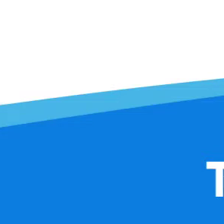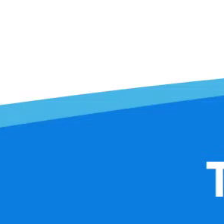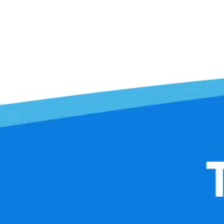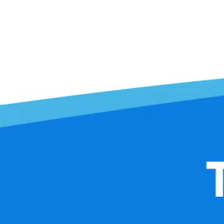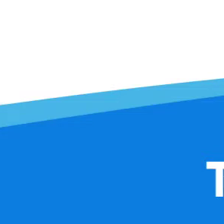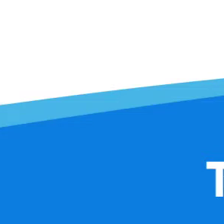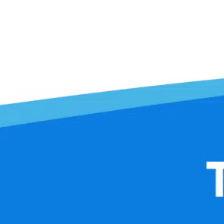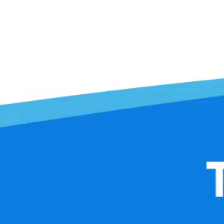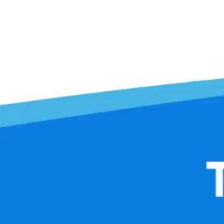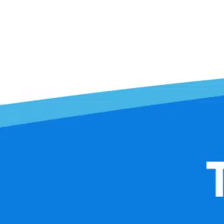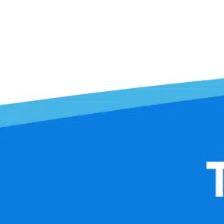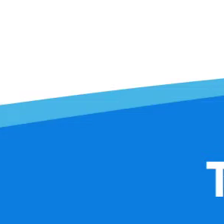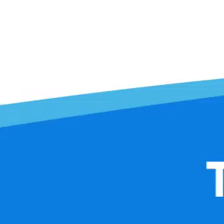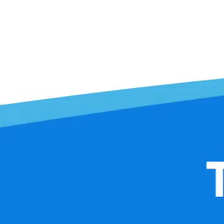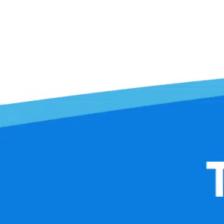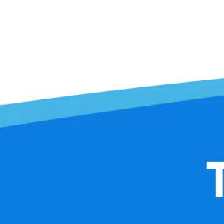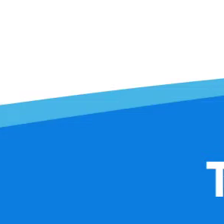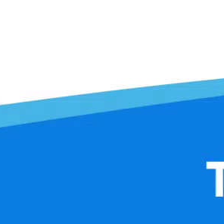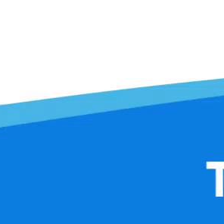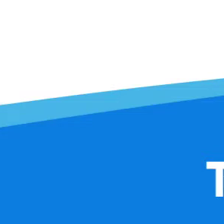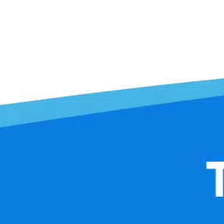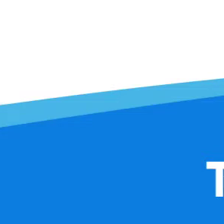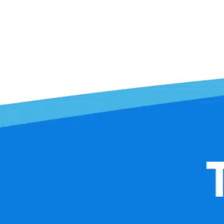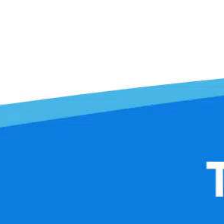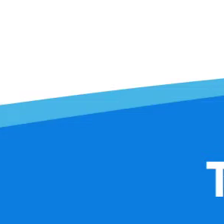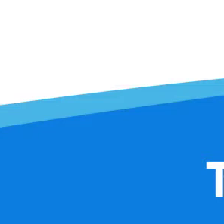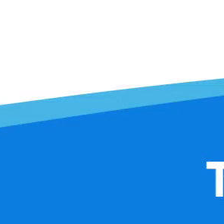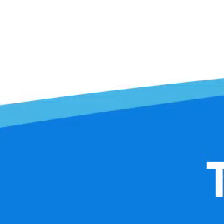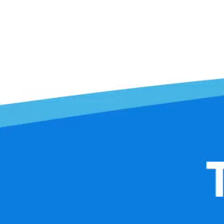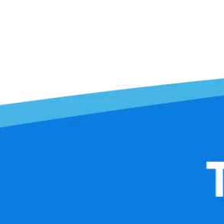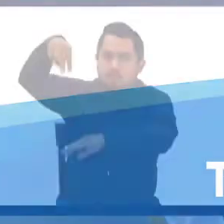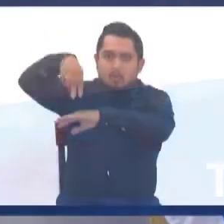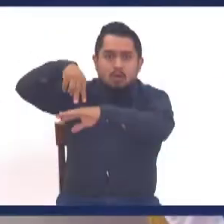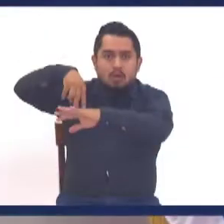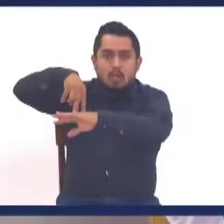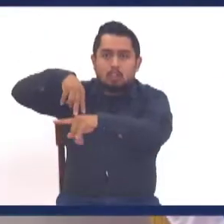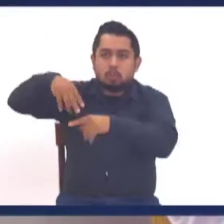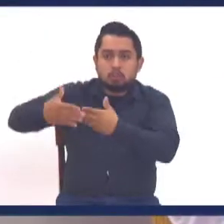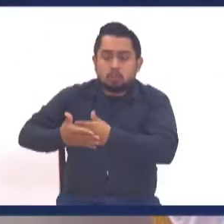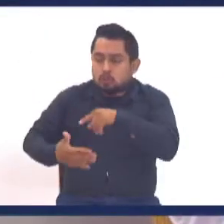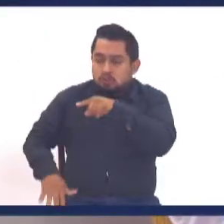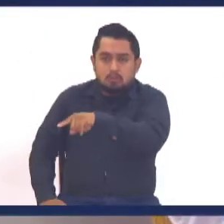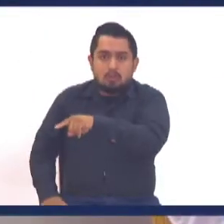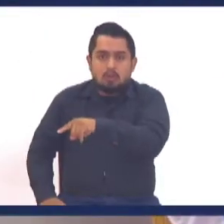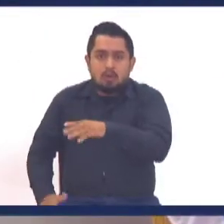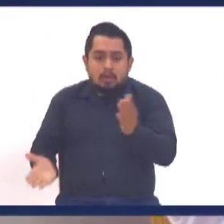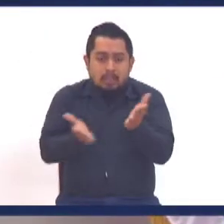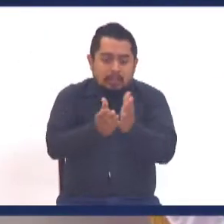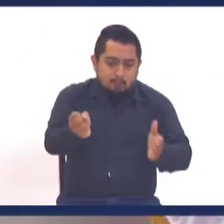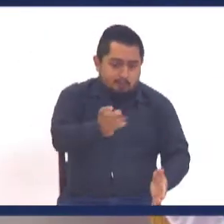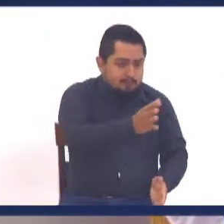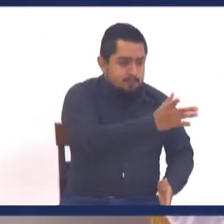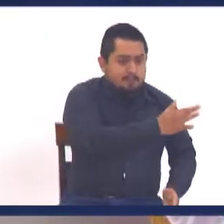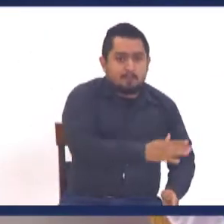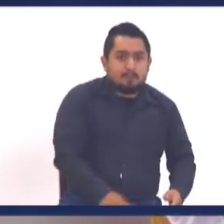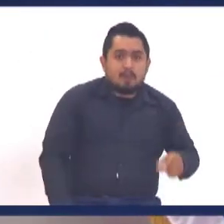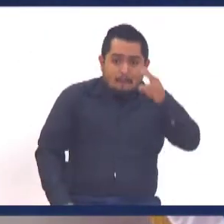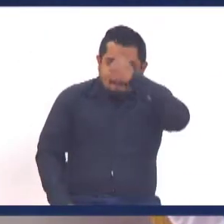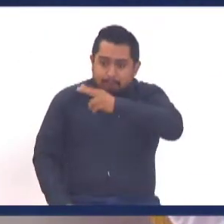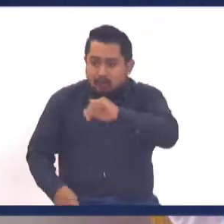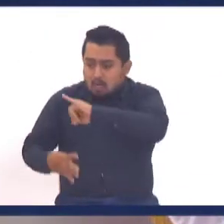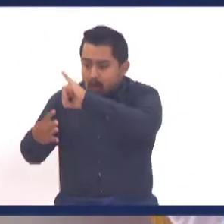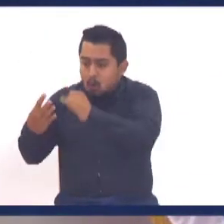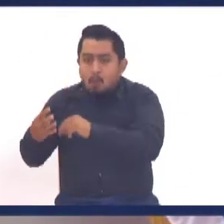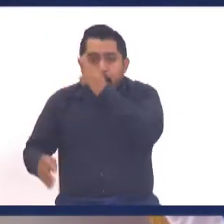y el alma de niño volvió y que dice en el vídeo como no habían creído en el antiguo hoy se lo estaba diciendo one